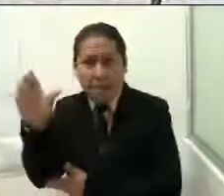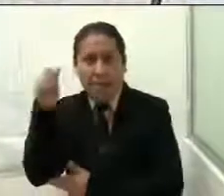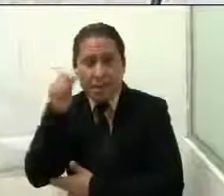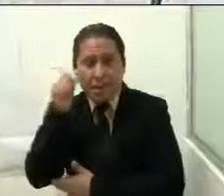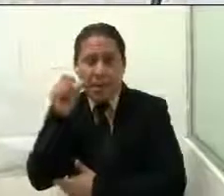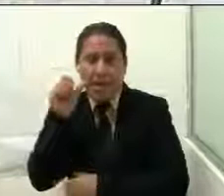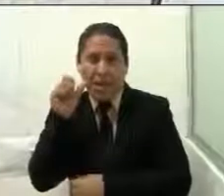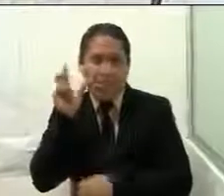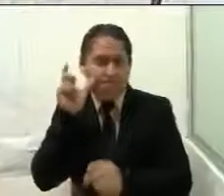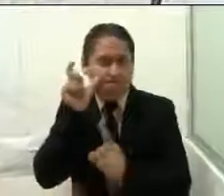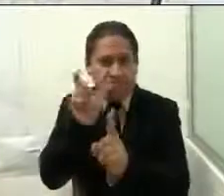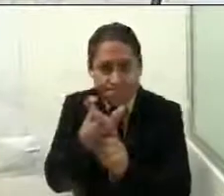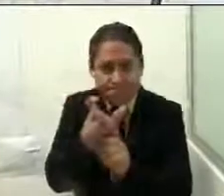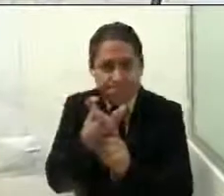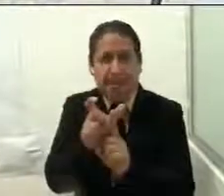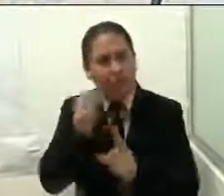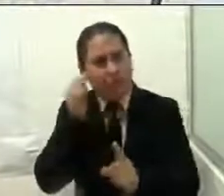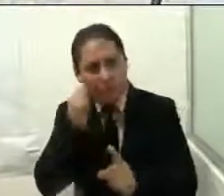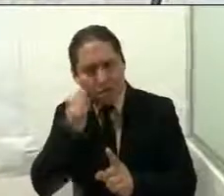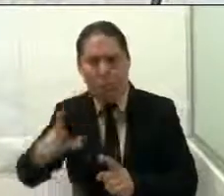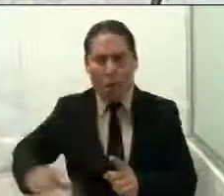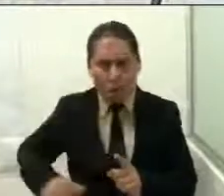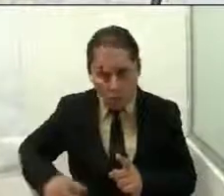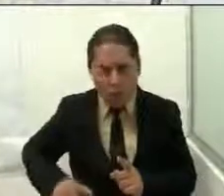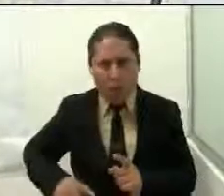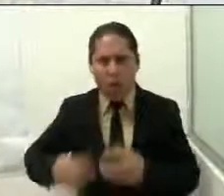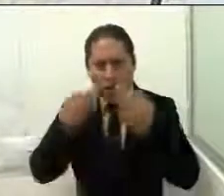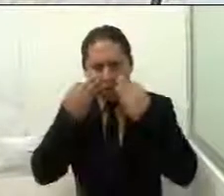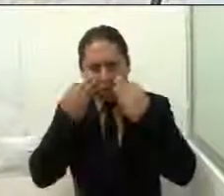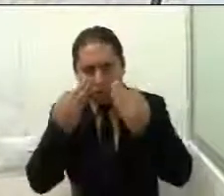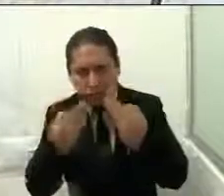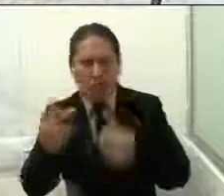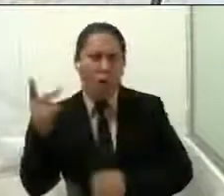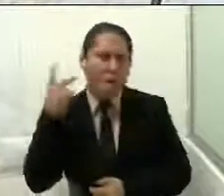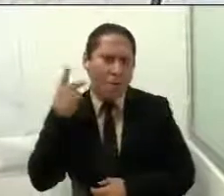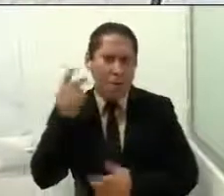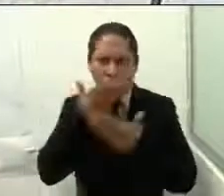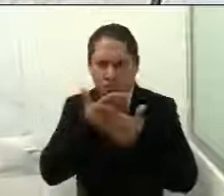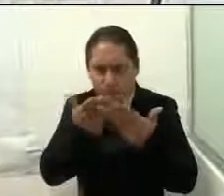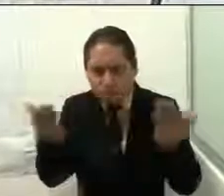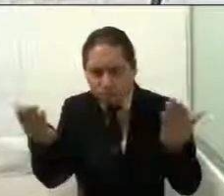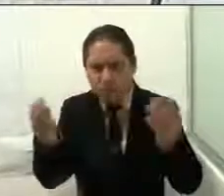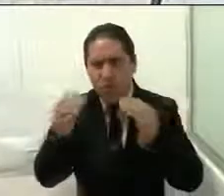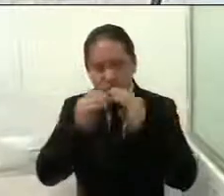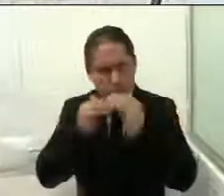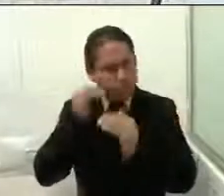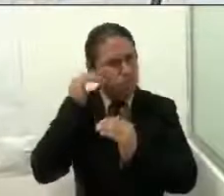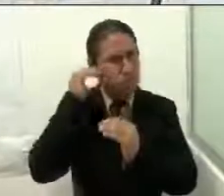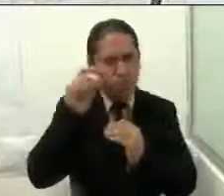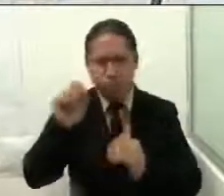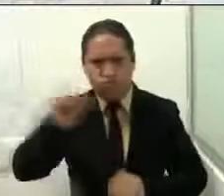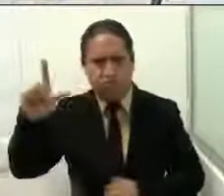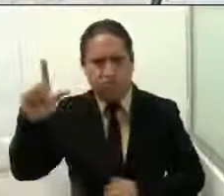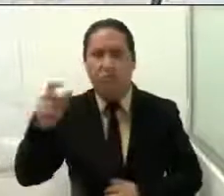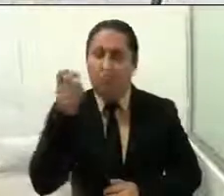este gobierno tuvo la visión de hacer una política pública de la más alta prioridad por